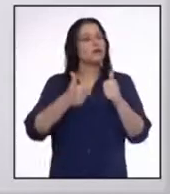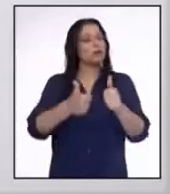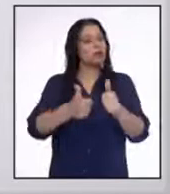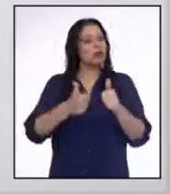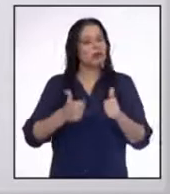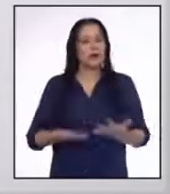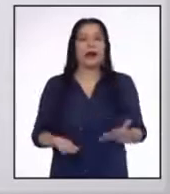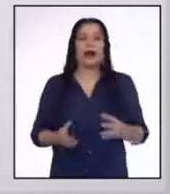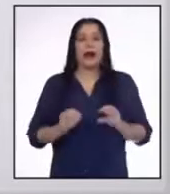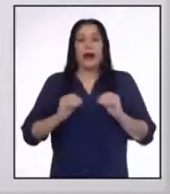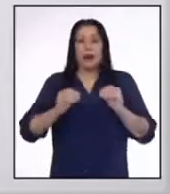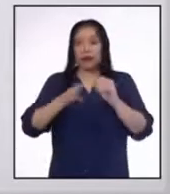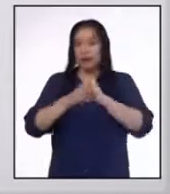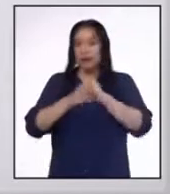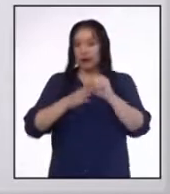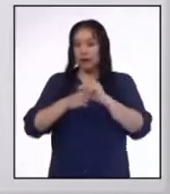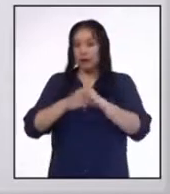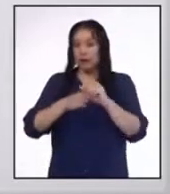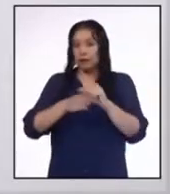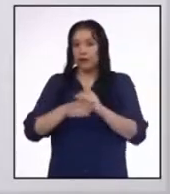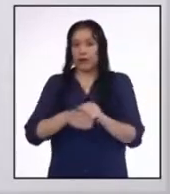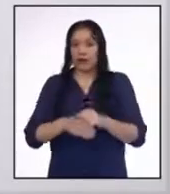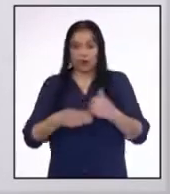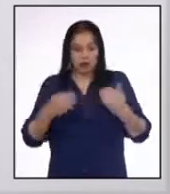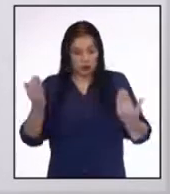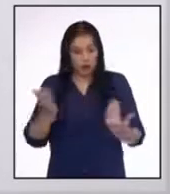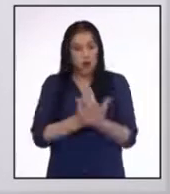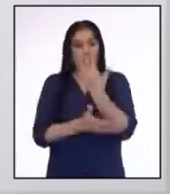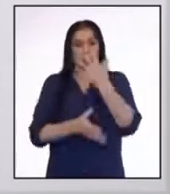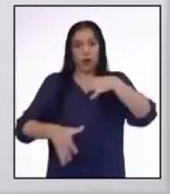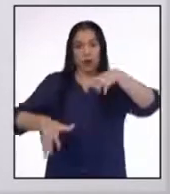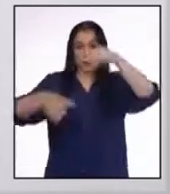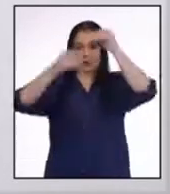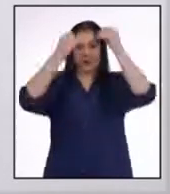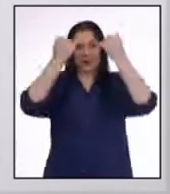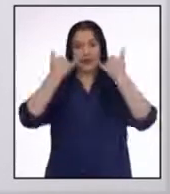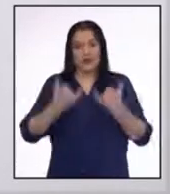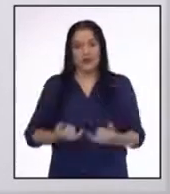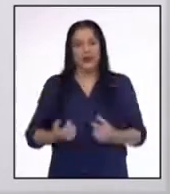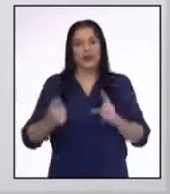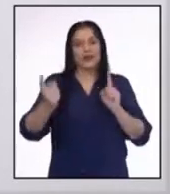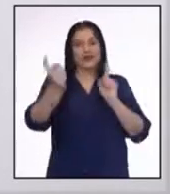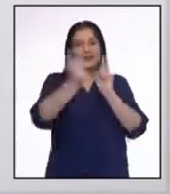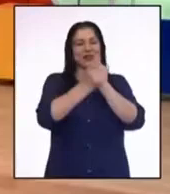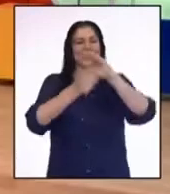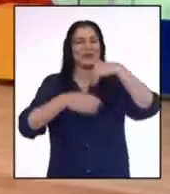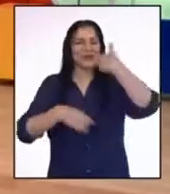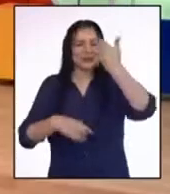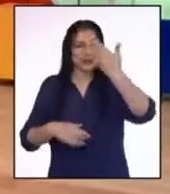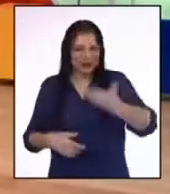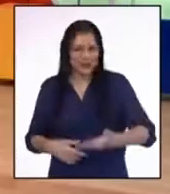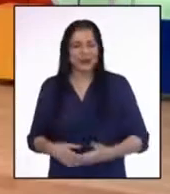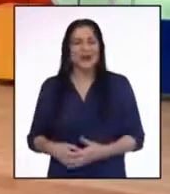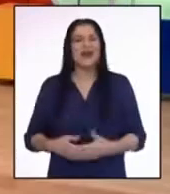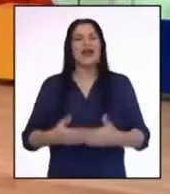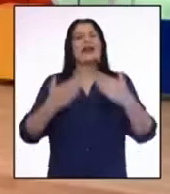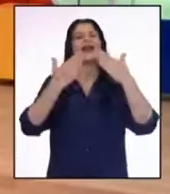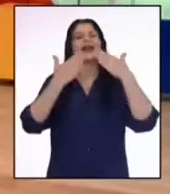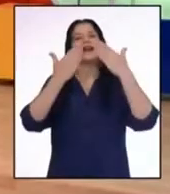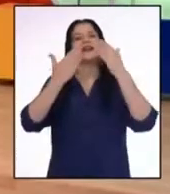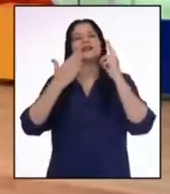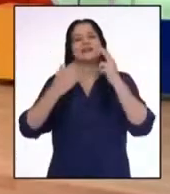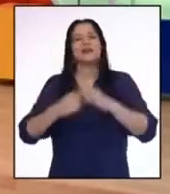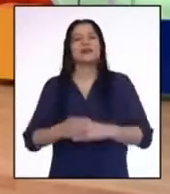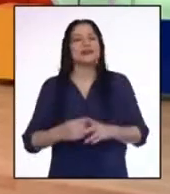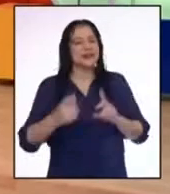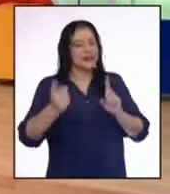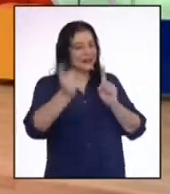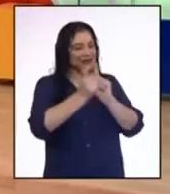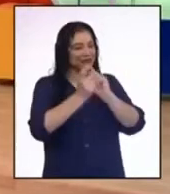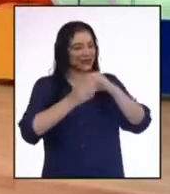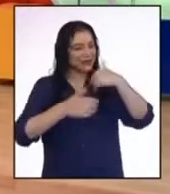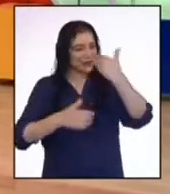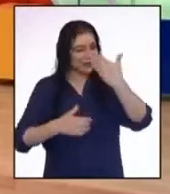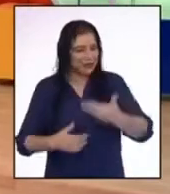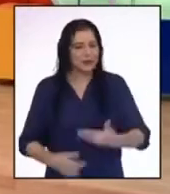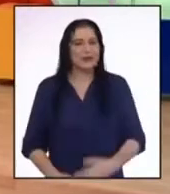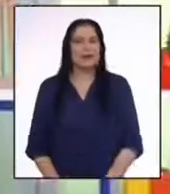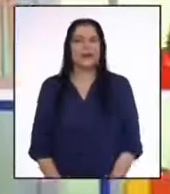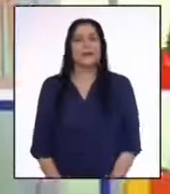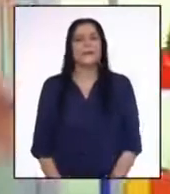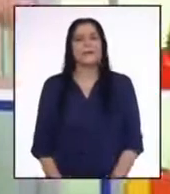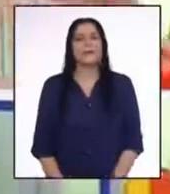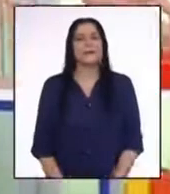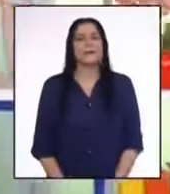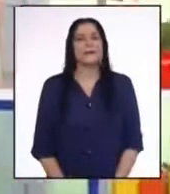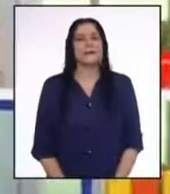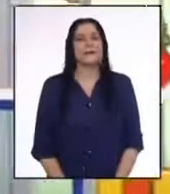es, a poner en práctica este nuevo aprendizaje. Hasta pronto. Gracias, profesora. Hasta pronto.